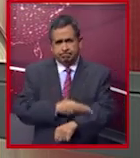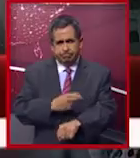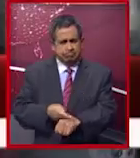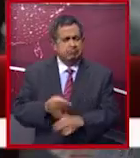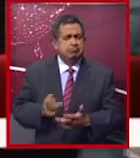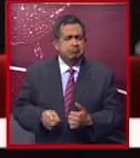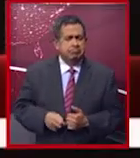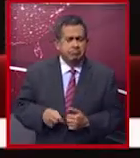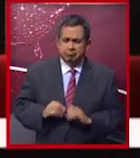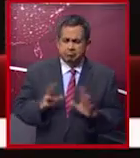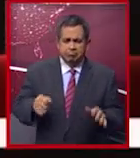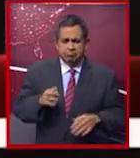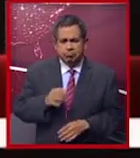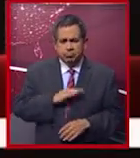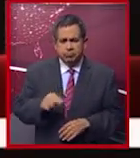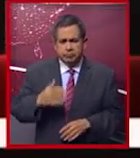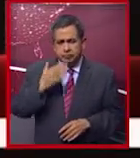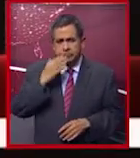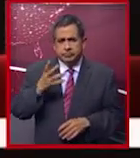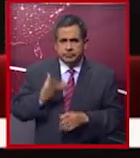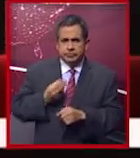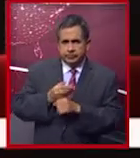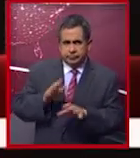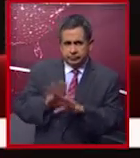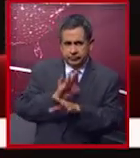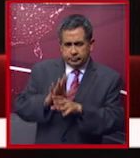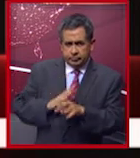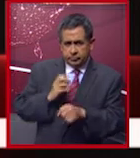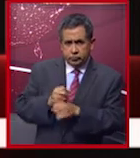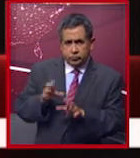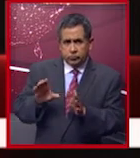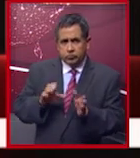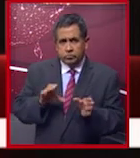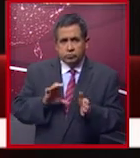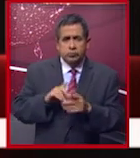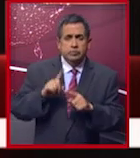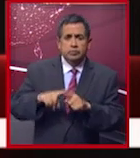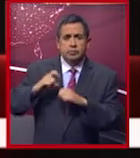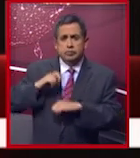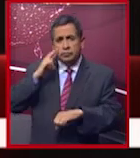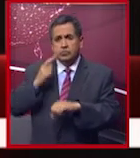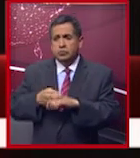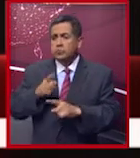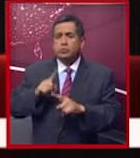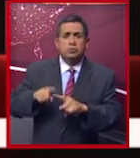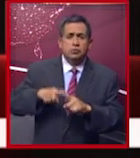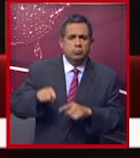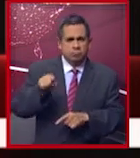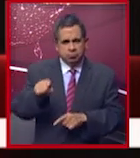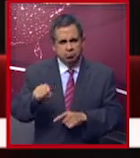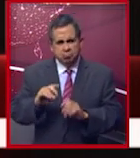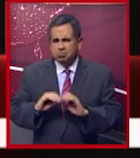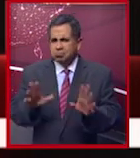honradez. Además, destacó los cambios en la rendición de cuentas al asignar quiénes son sujetos obligados en la materia.